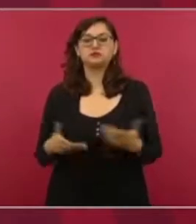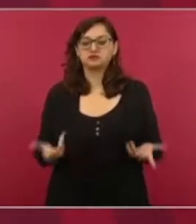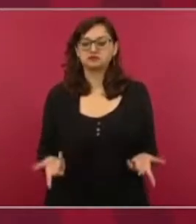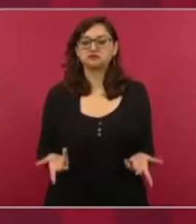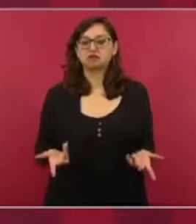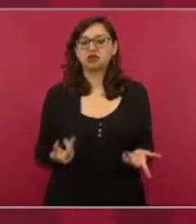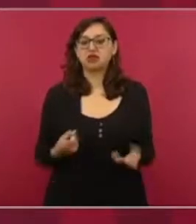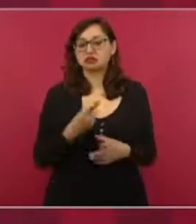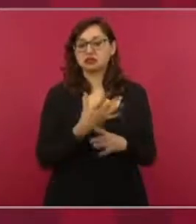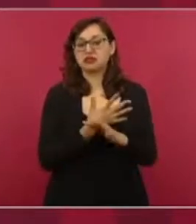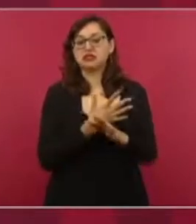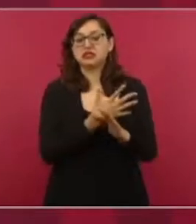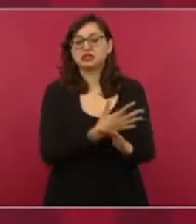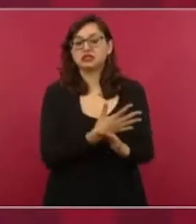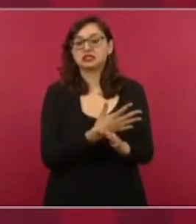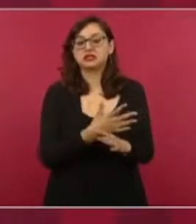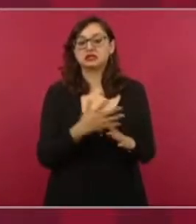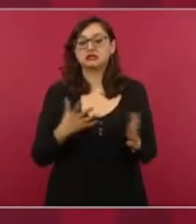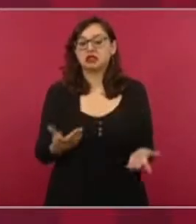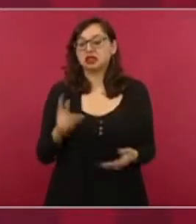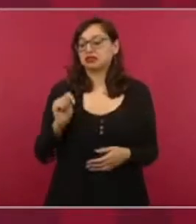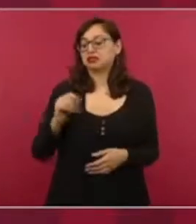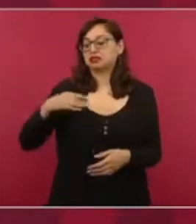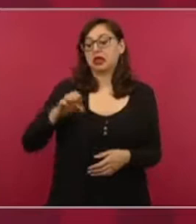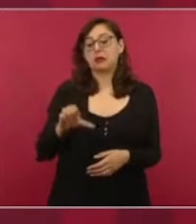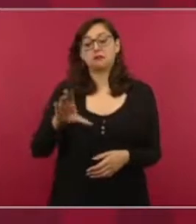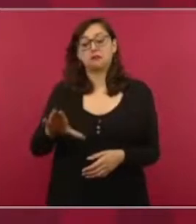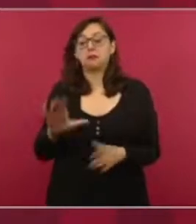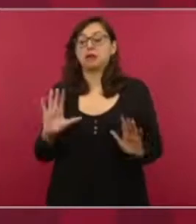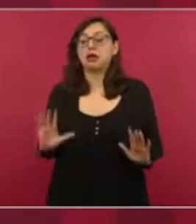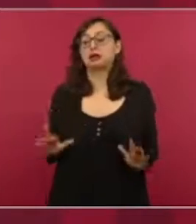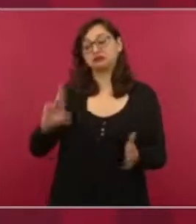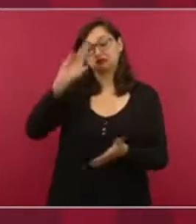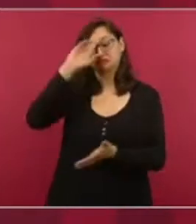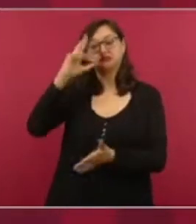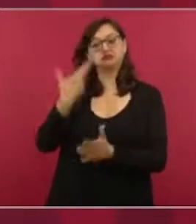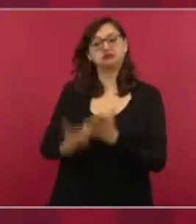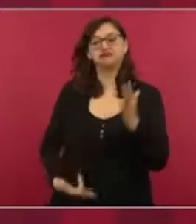insinuar de que se viola el tratado, cuando no es cierto.